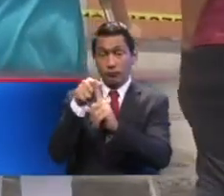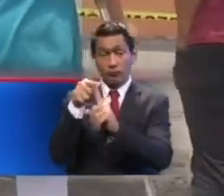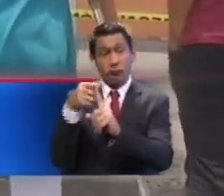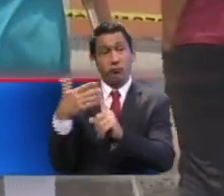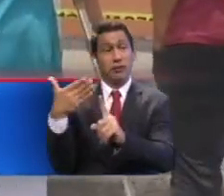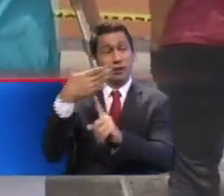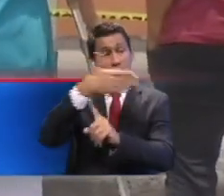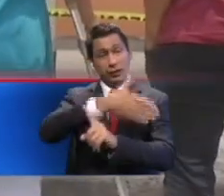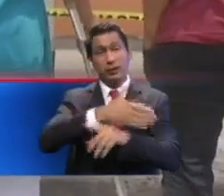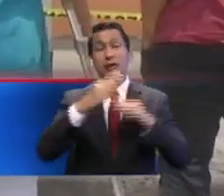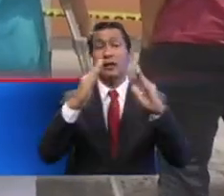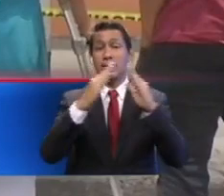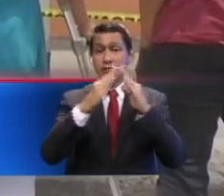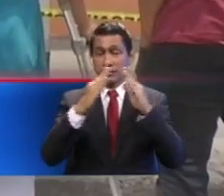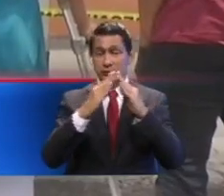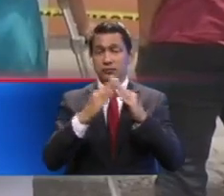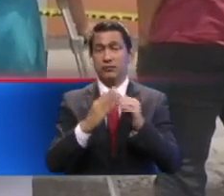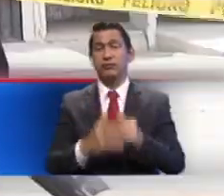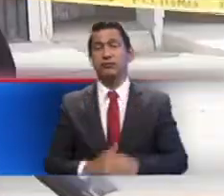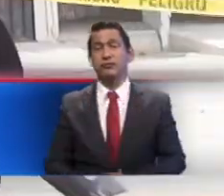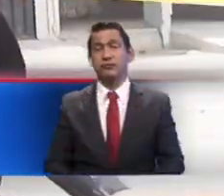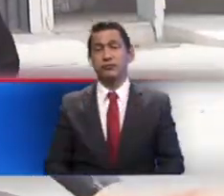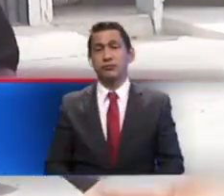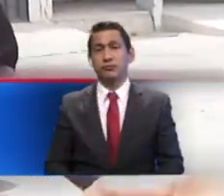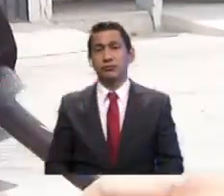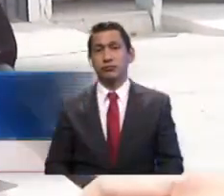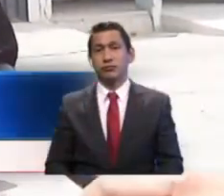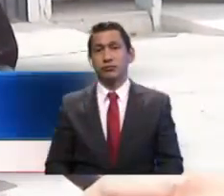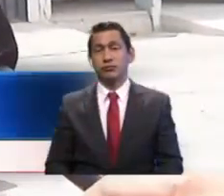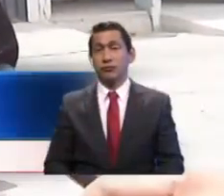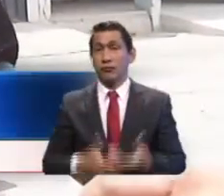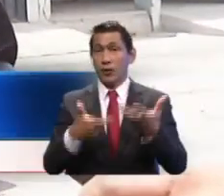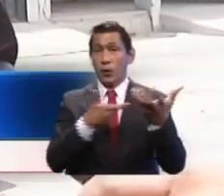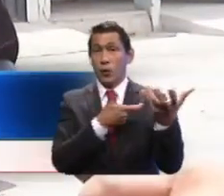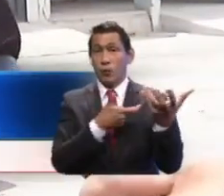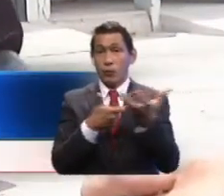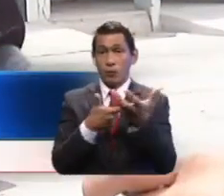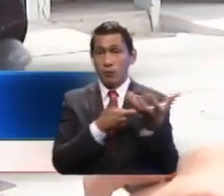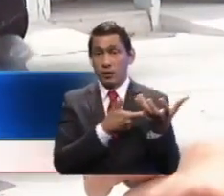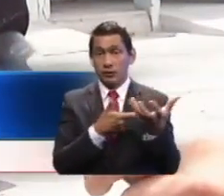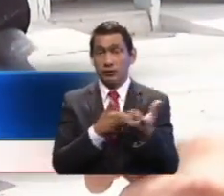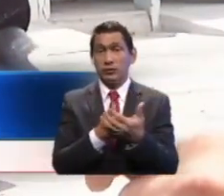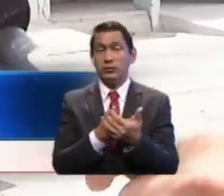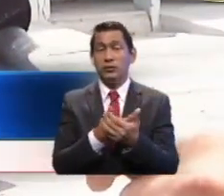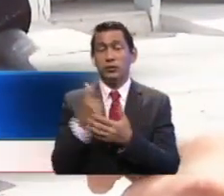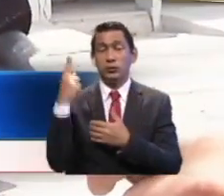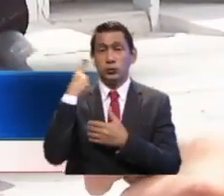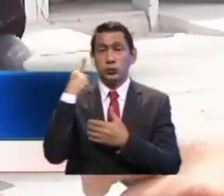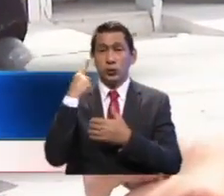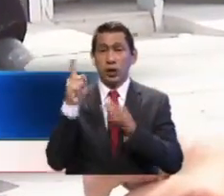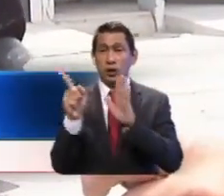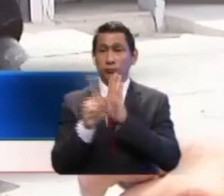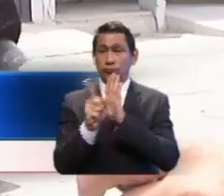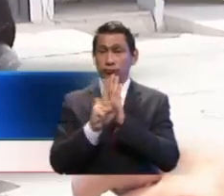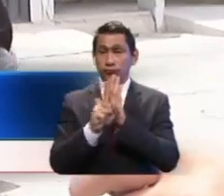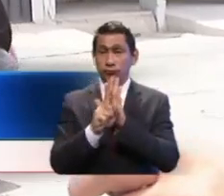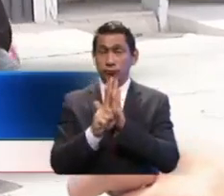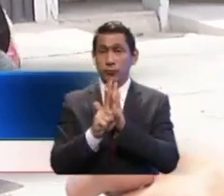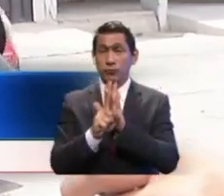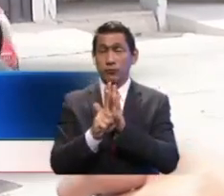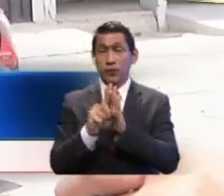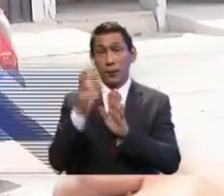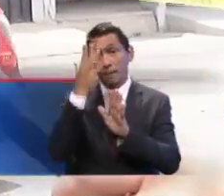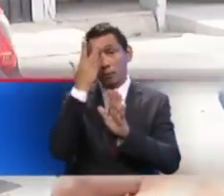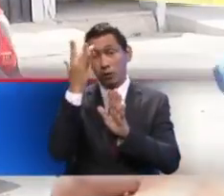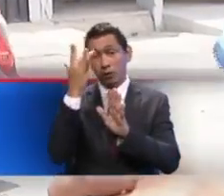la vivienda que estaba en reparación. El cuerpo de bomberos de Guayaquil recibe una activación por una adulta que sufrió un impacto